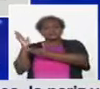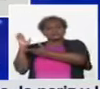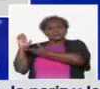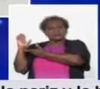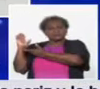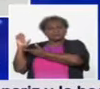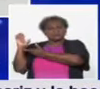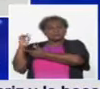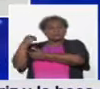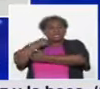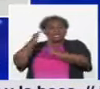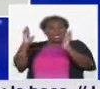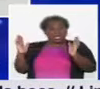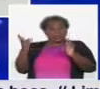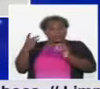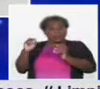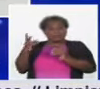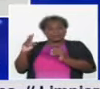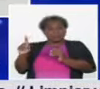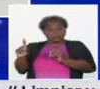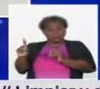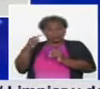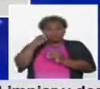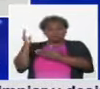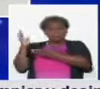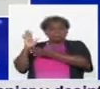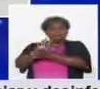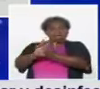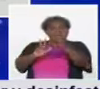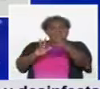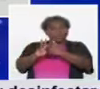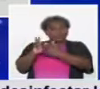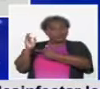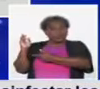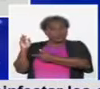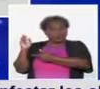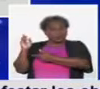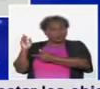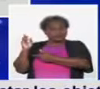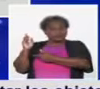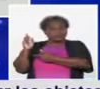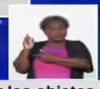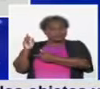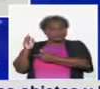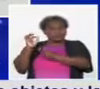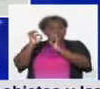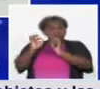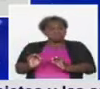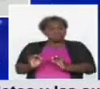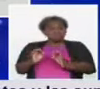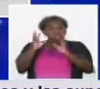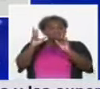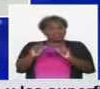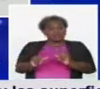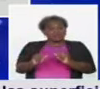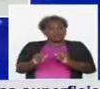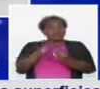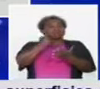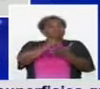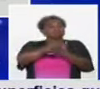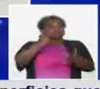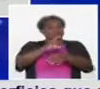en el año 2021, ahí lo tiene. Ya en mayo tenemos la misma cifra que todos los diagnosticados.